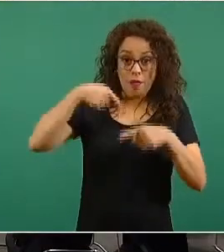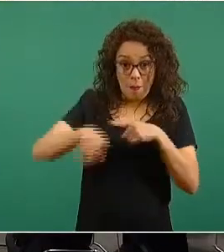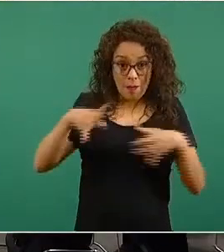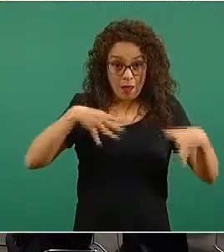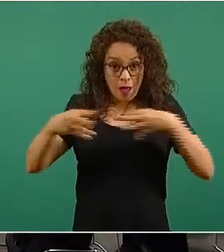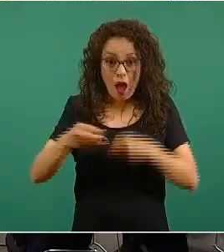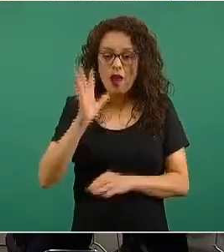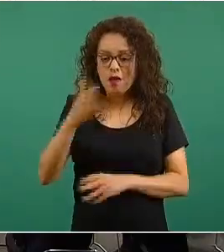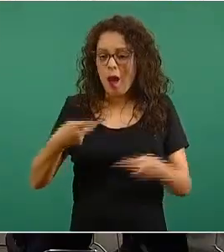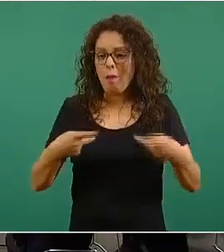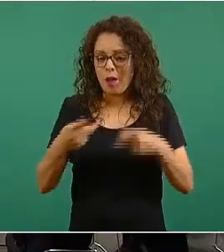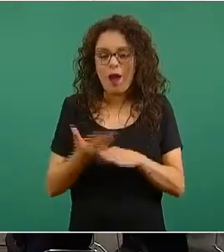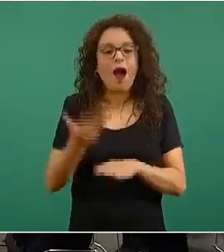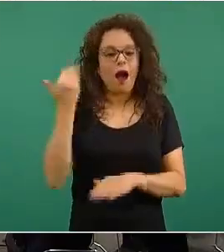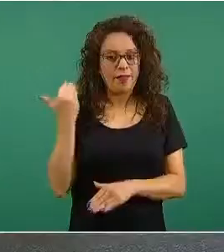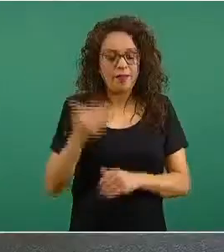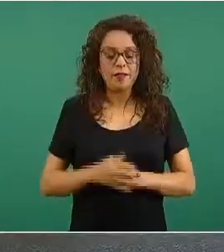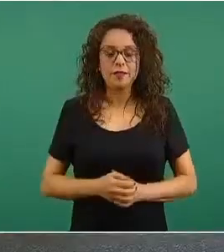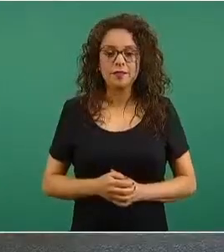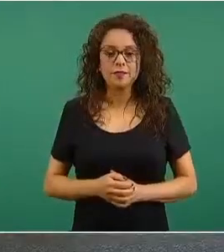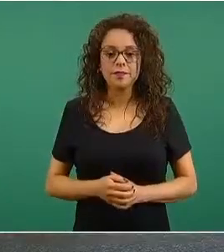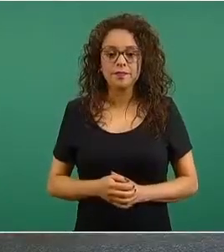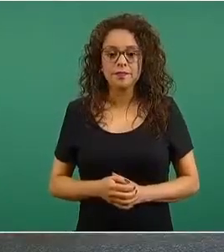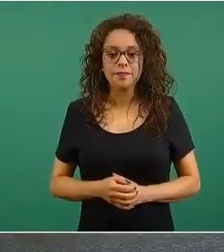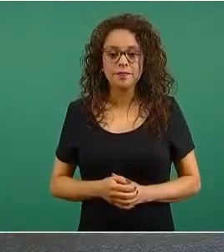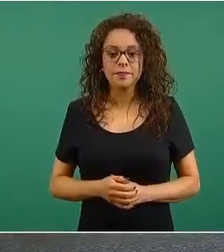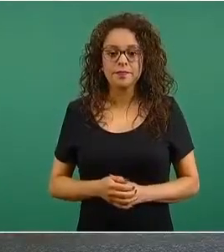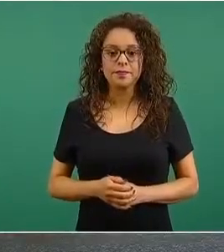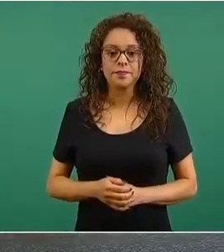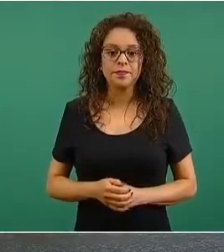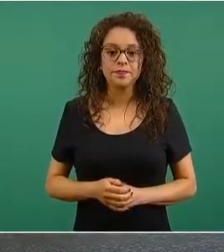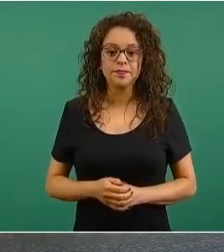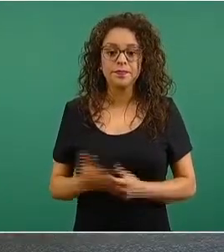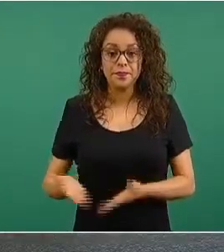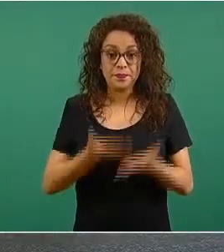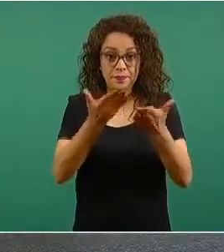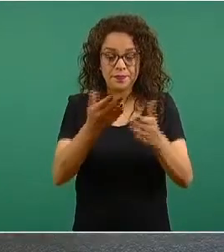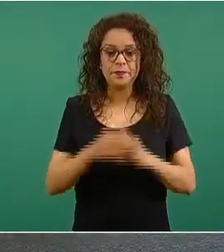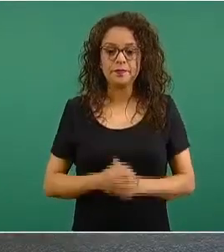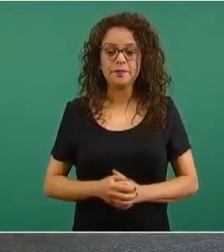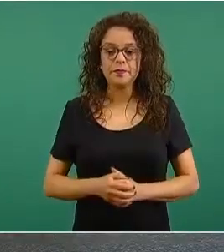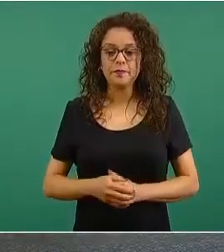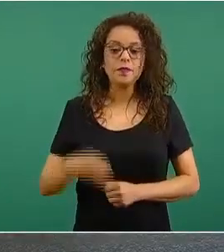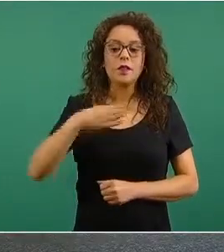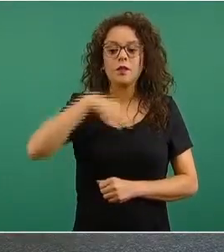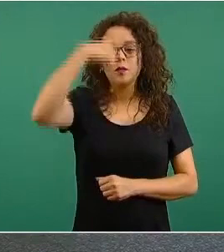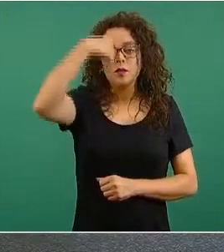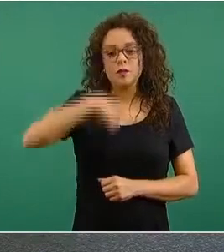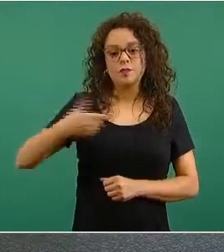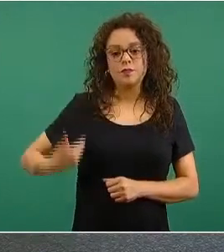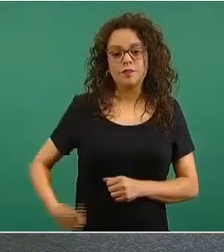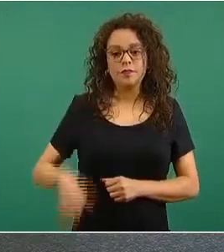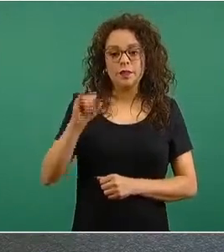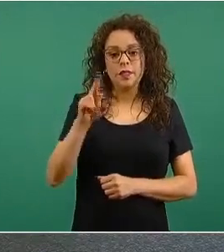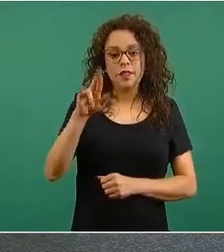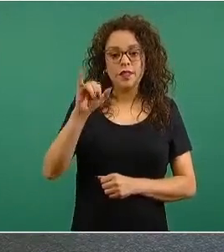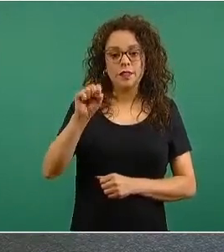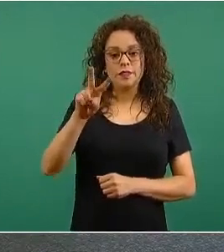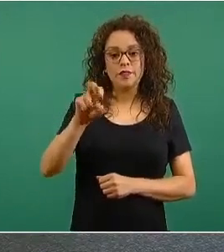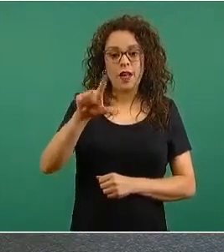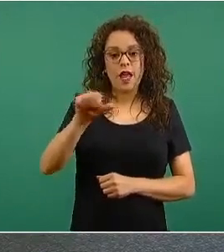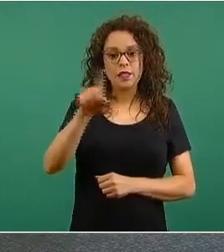Vamos a pasar a usted, por favor, adelante. Buenas noches, doctor. Iris Velázquez, del periódico